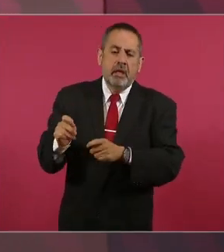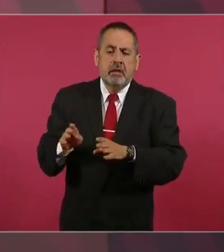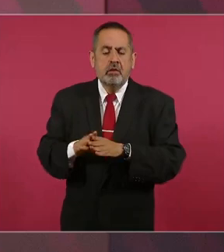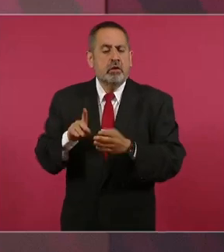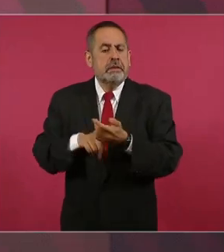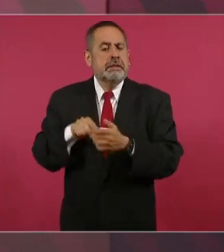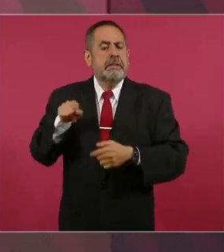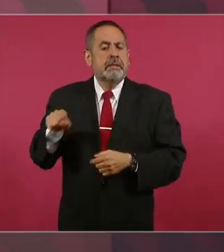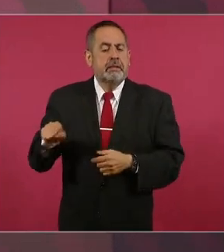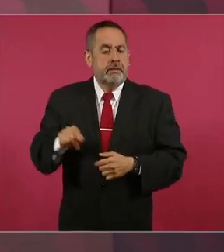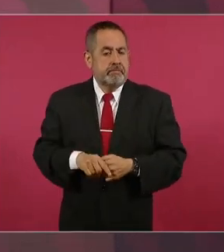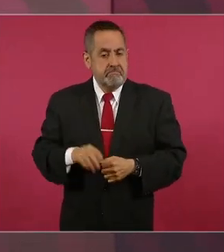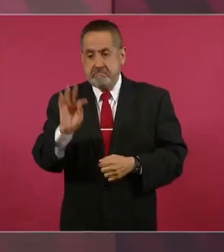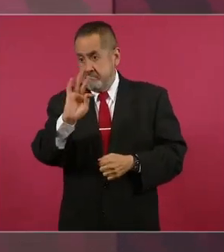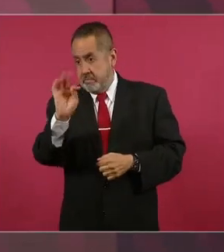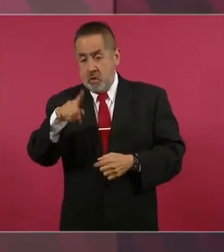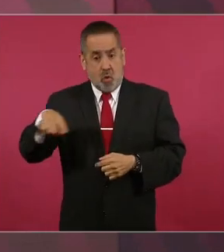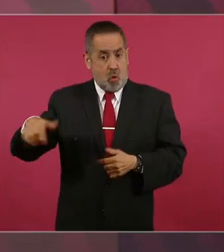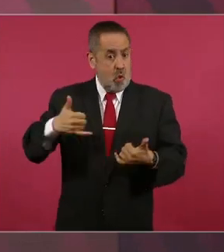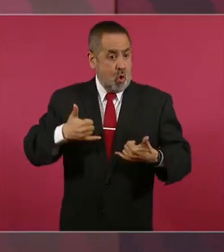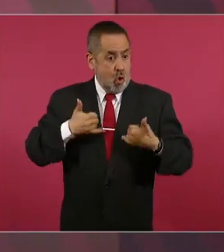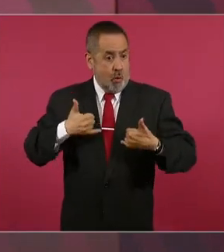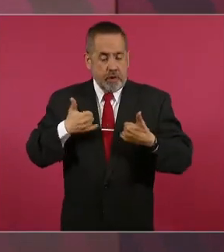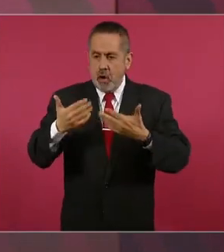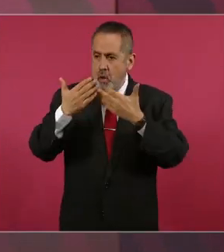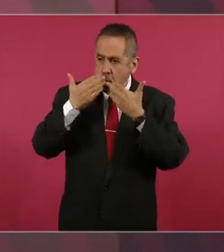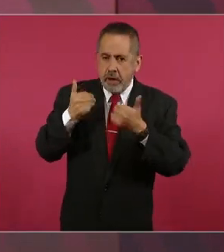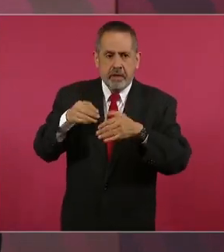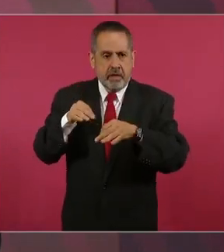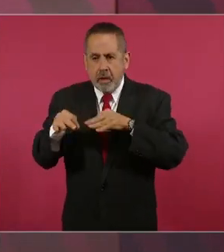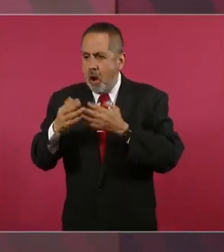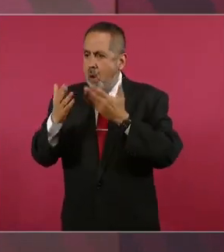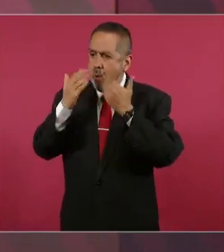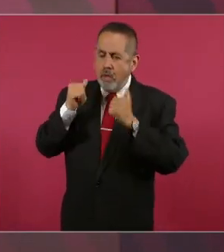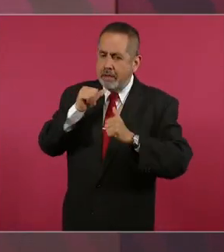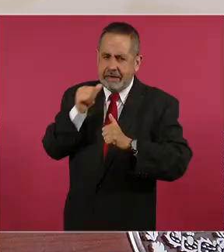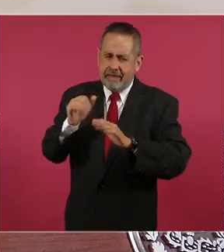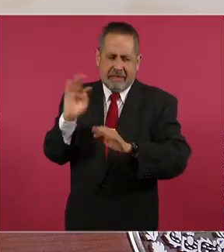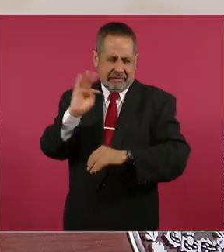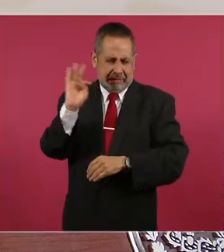consiste en que si un joven no tiene estudio, no tiene trabajo,